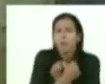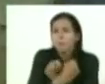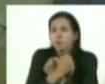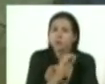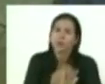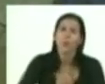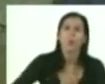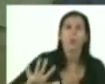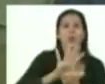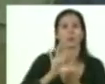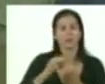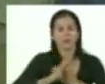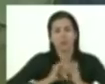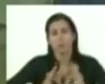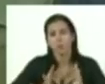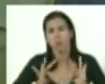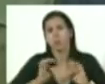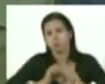patria.